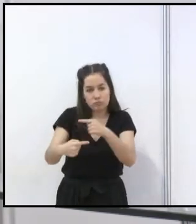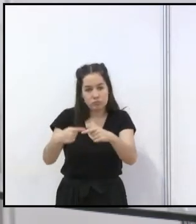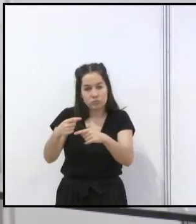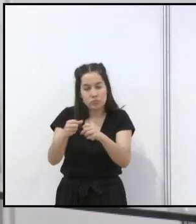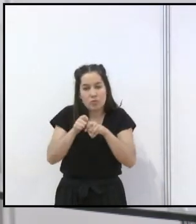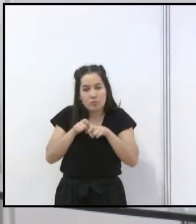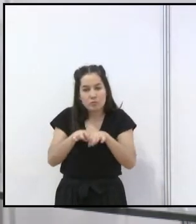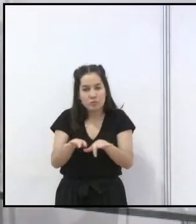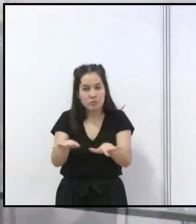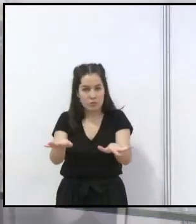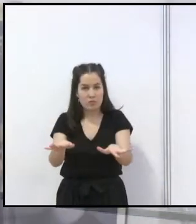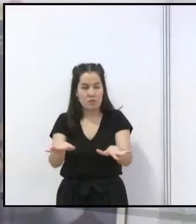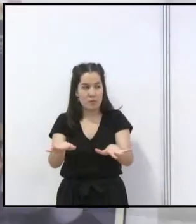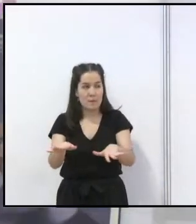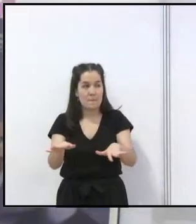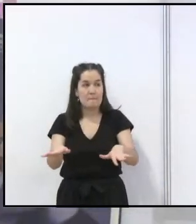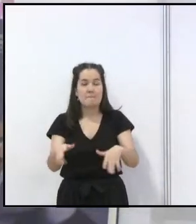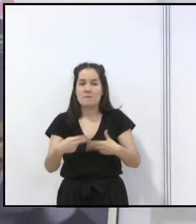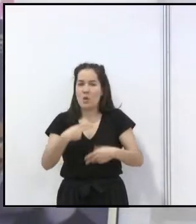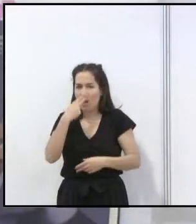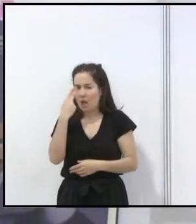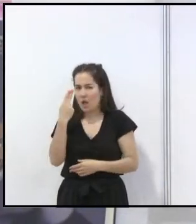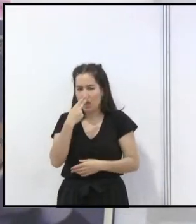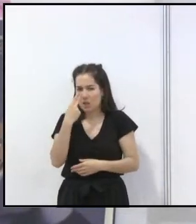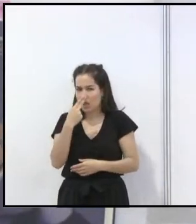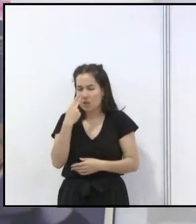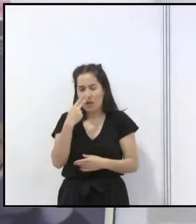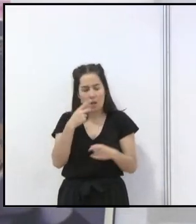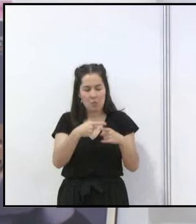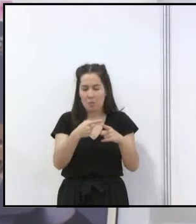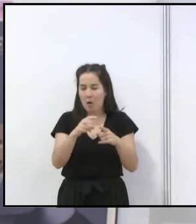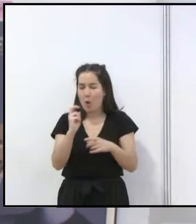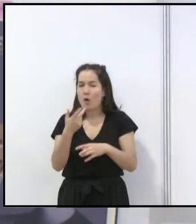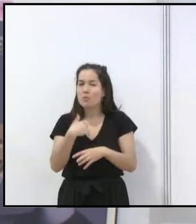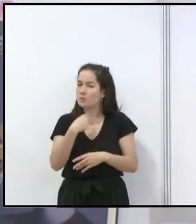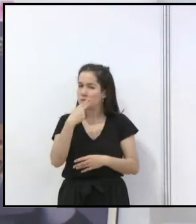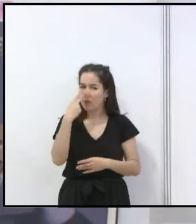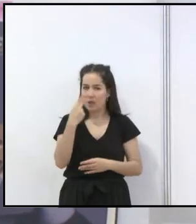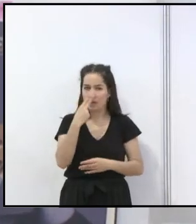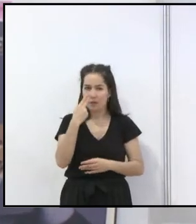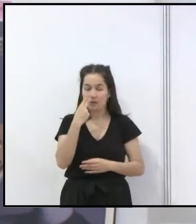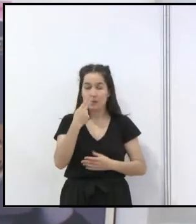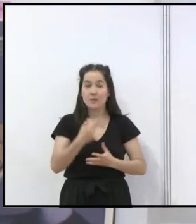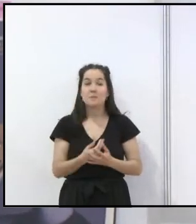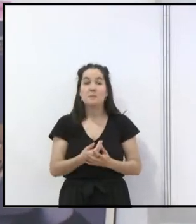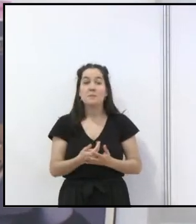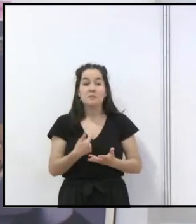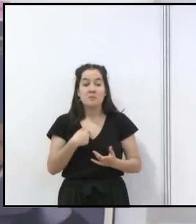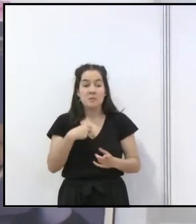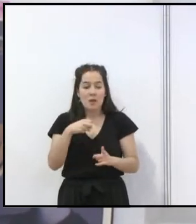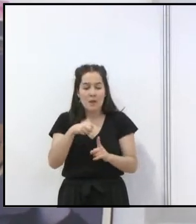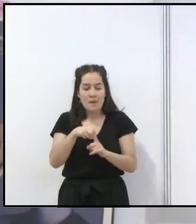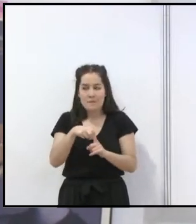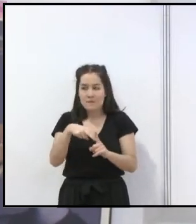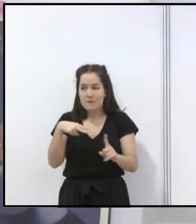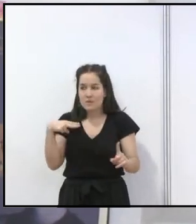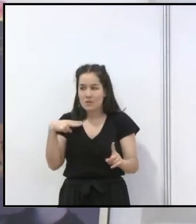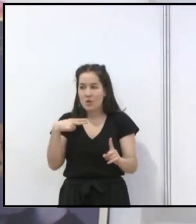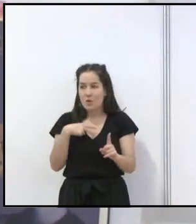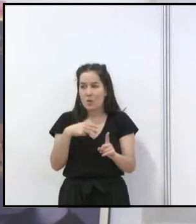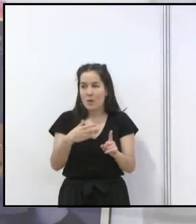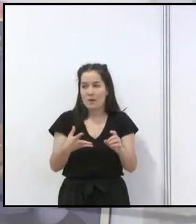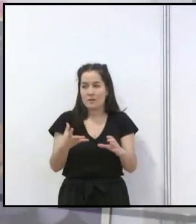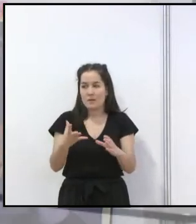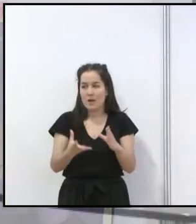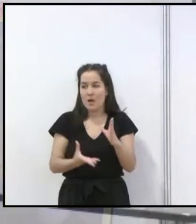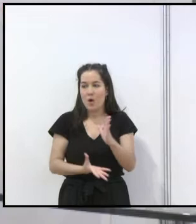libro interesantísimo, bueno, va de muchas cosas, ¿no? Pero que me parece muy interesante esta visión holística, esta visión